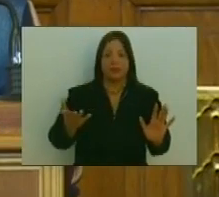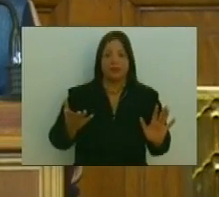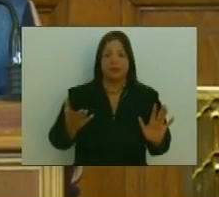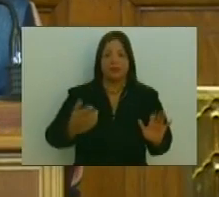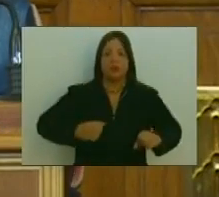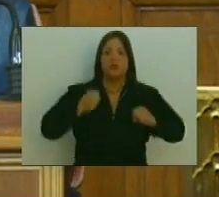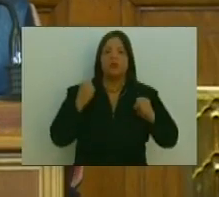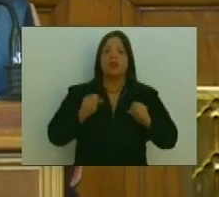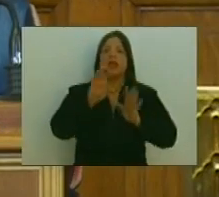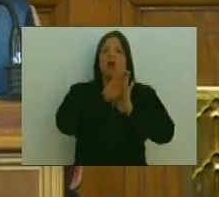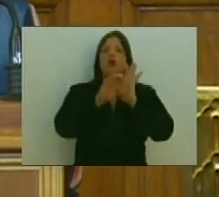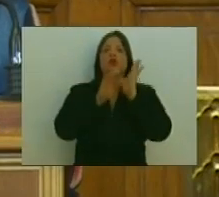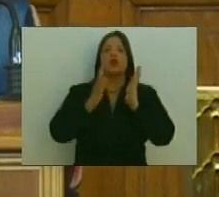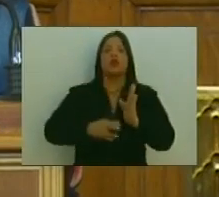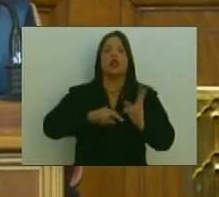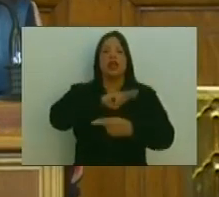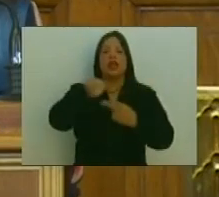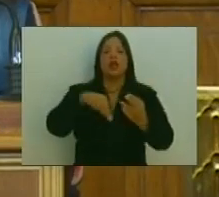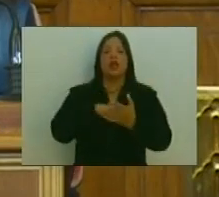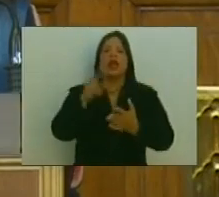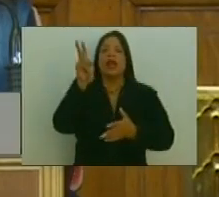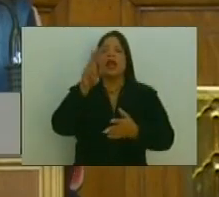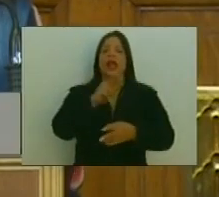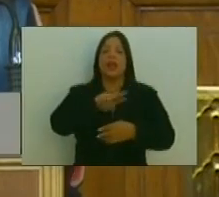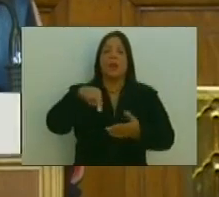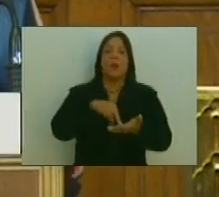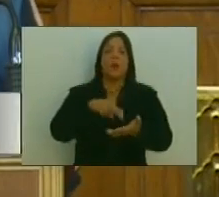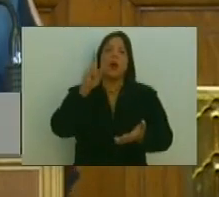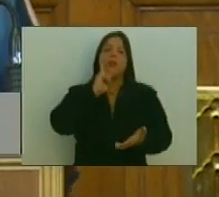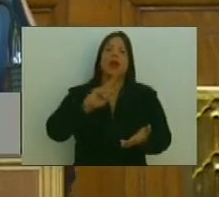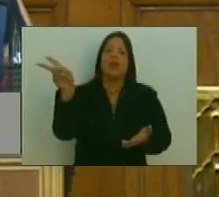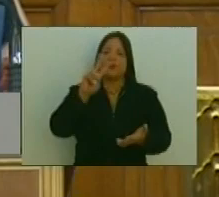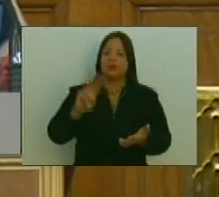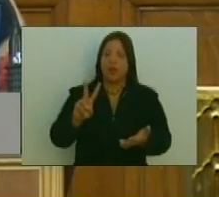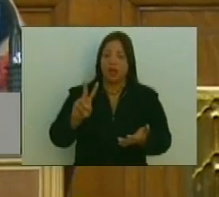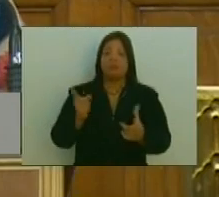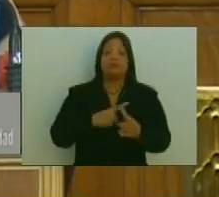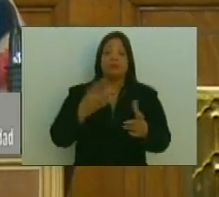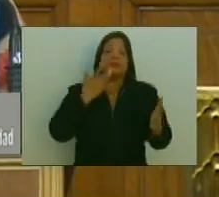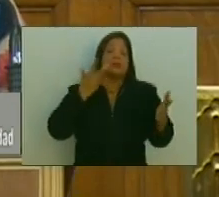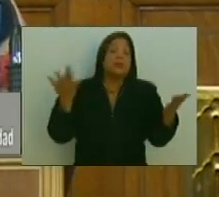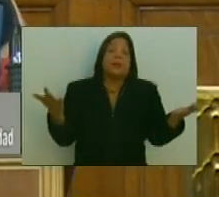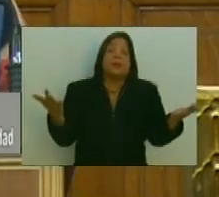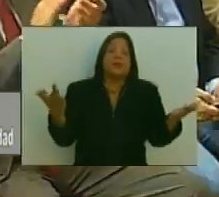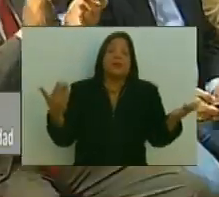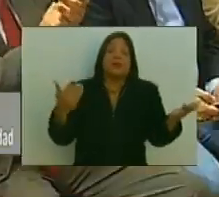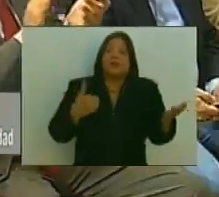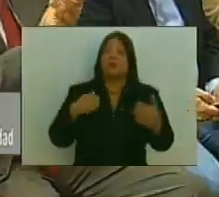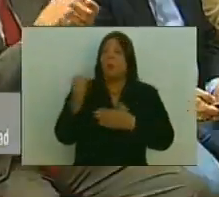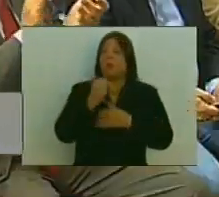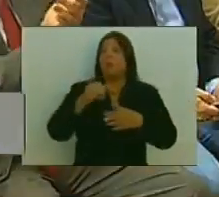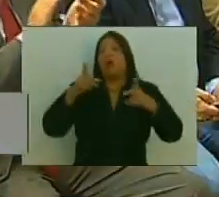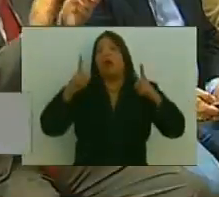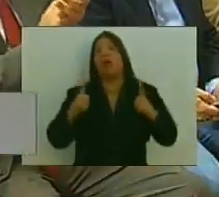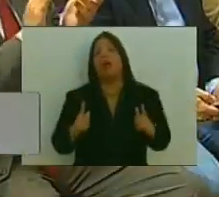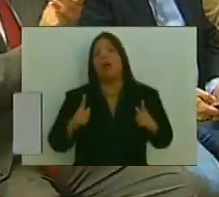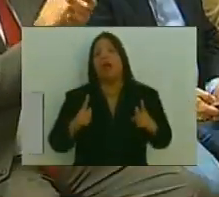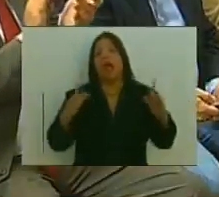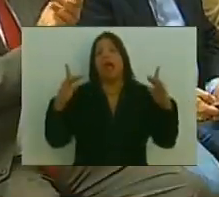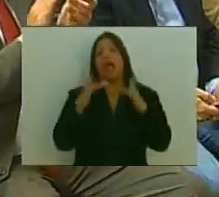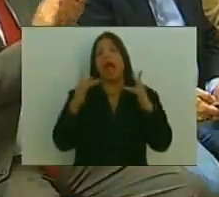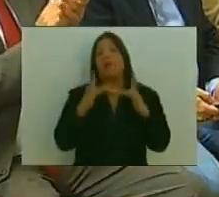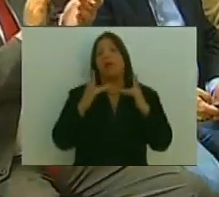una constituyente de la República Bolivariana de Venezuela. Simplemente estuviera postrada en una